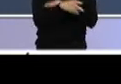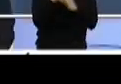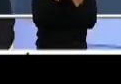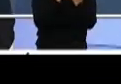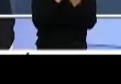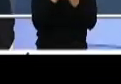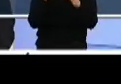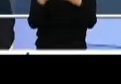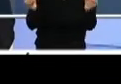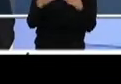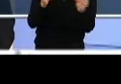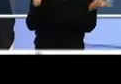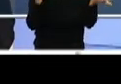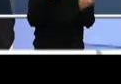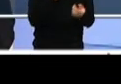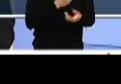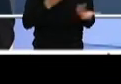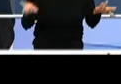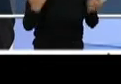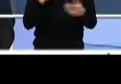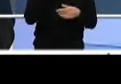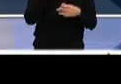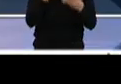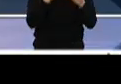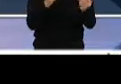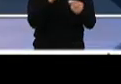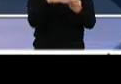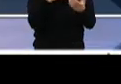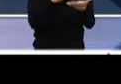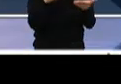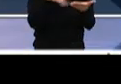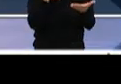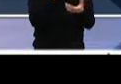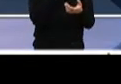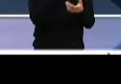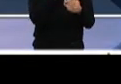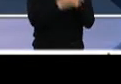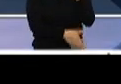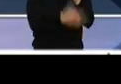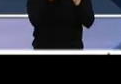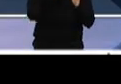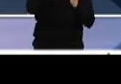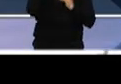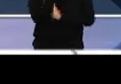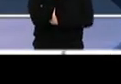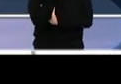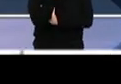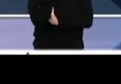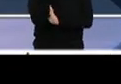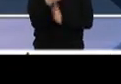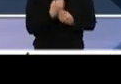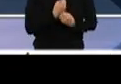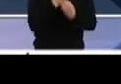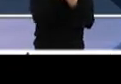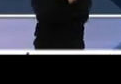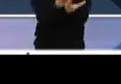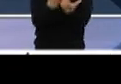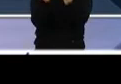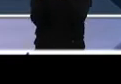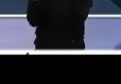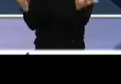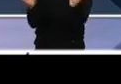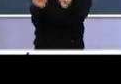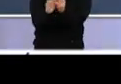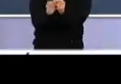también. Pero de pronto también se los llevaban porque no acababan la lectura. Entonces, por eso se pensó en poesía y en cuento corto